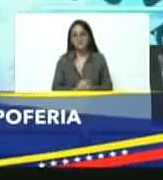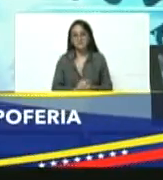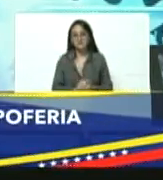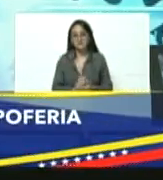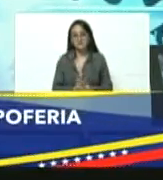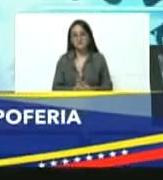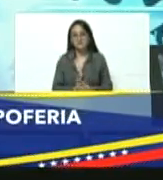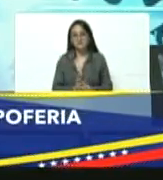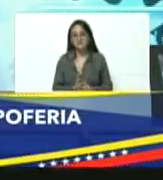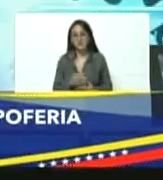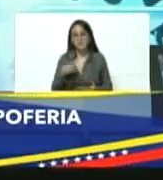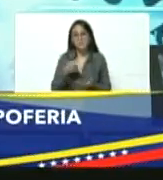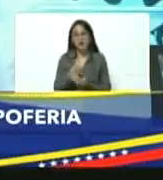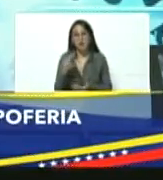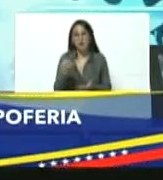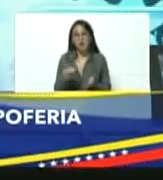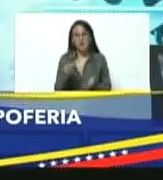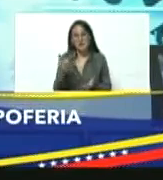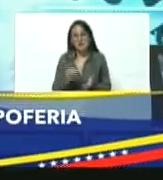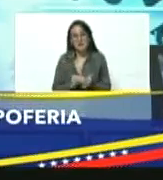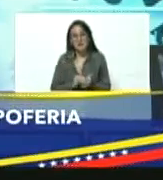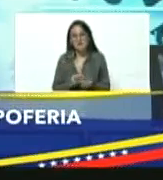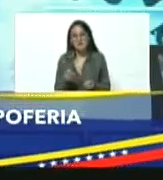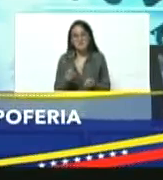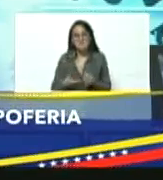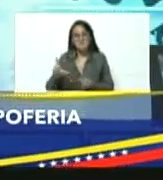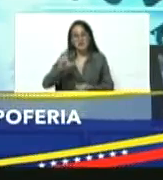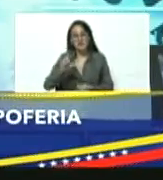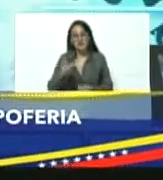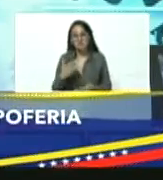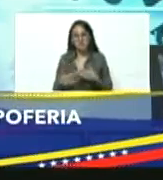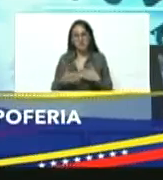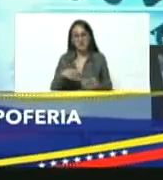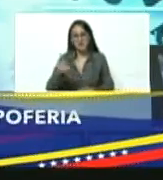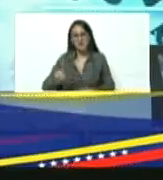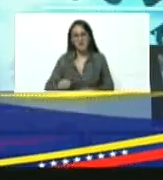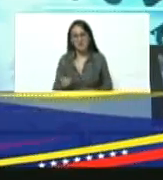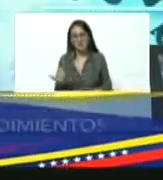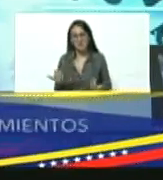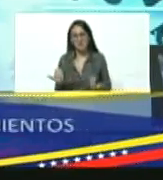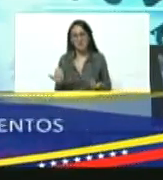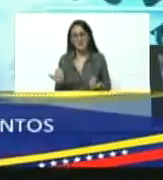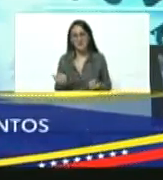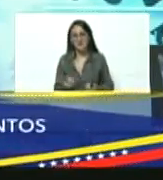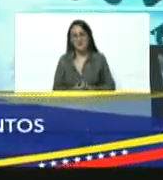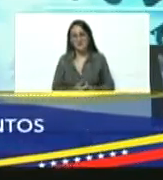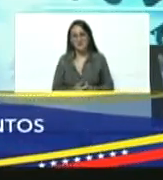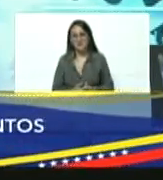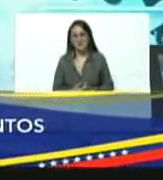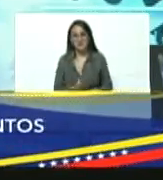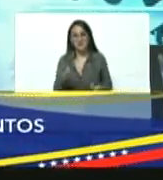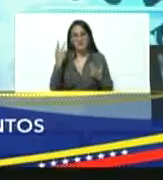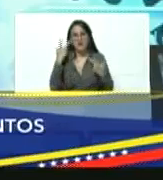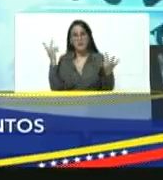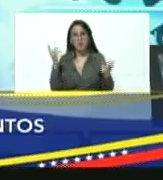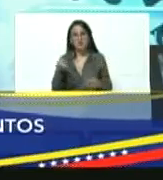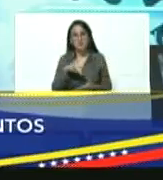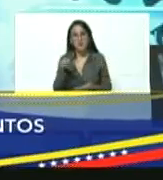y se pagaba dos o tres veces el precio de cualquier producto, no importa, está barato, dame dos. Nos volvimos famosos en